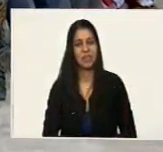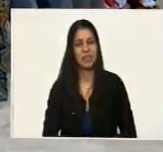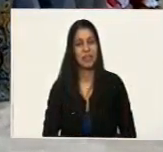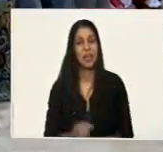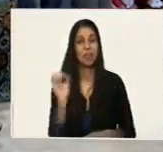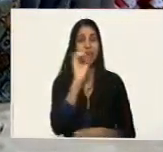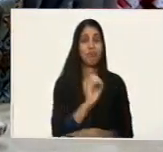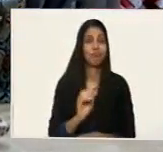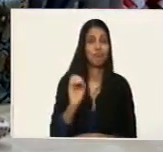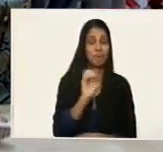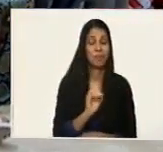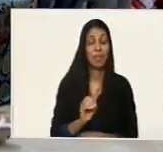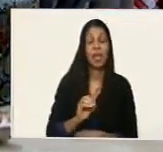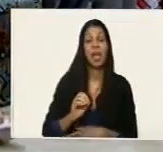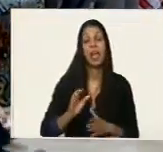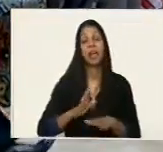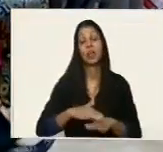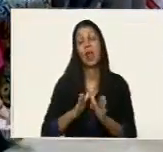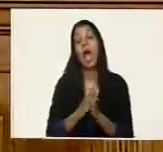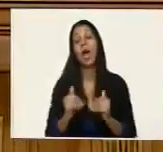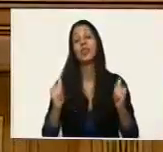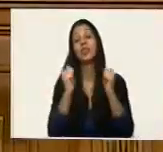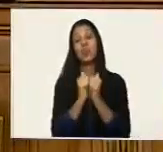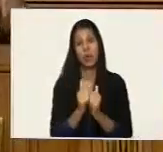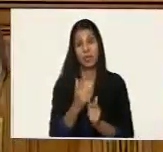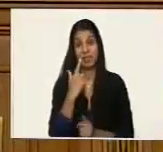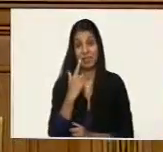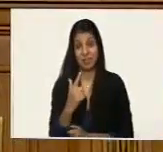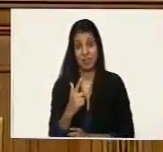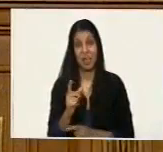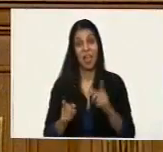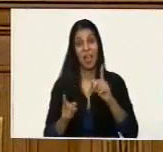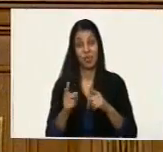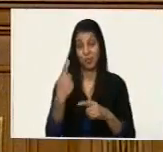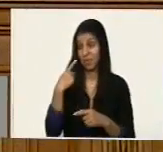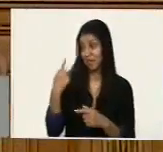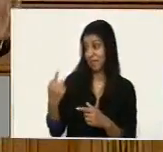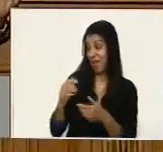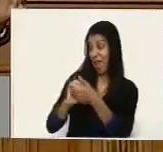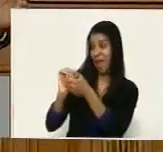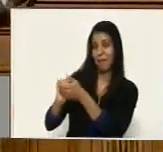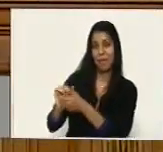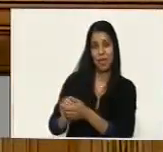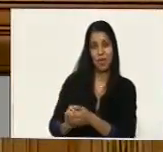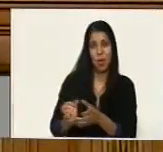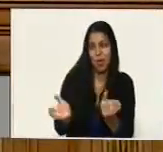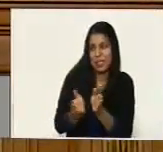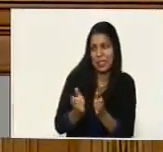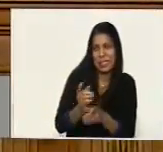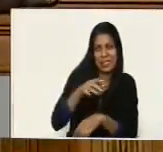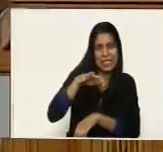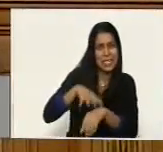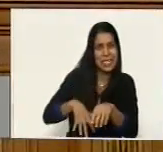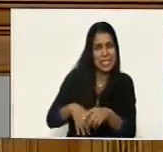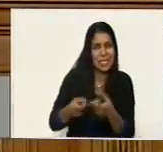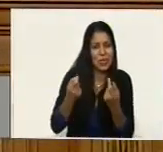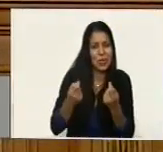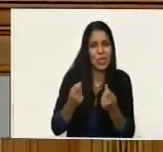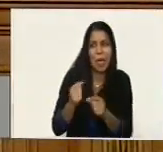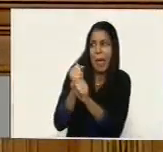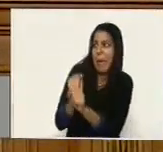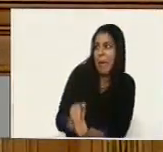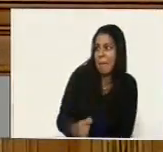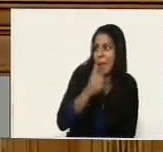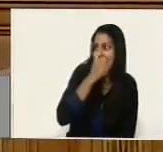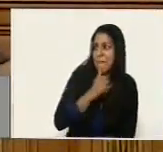Ustedes, compañeros de Anzoátegui, allá están. En el Tigrito, todavía hoy no ha llegado un número del Correo del